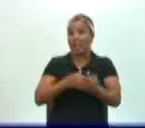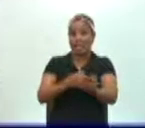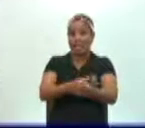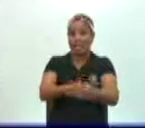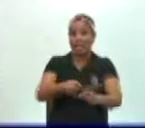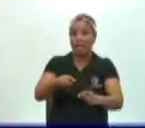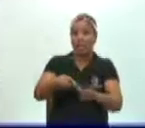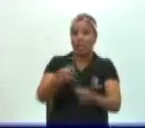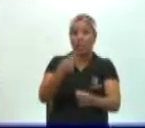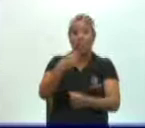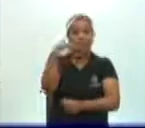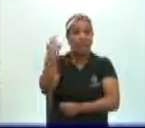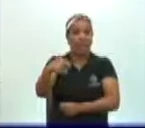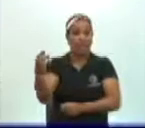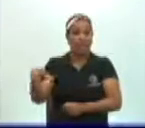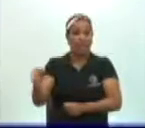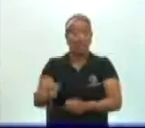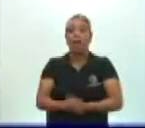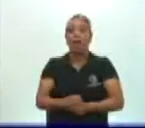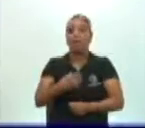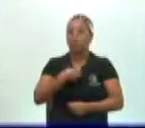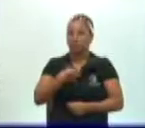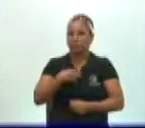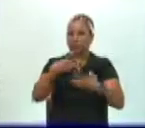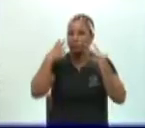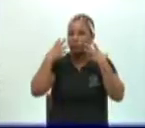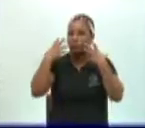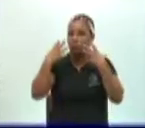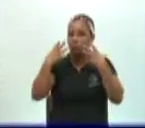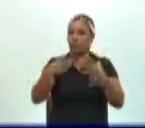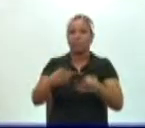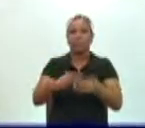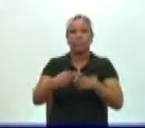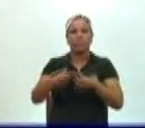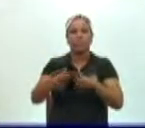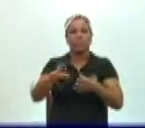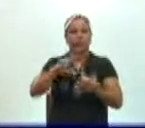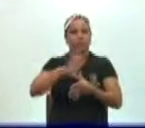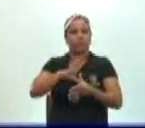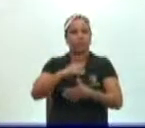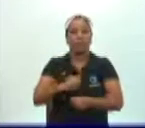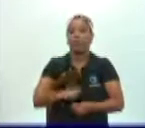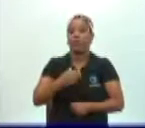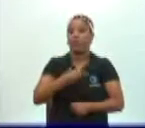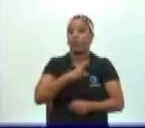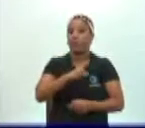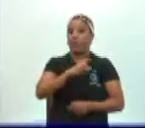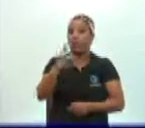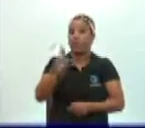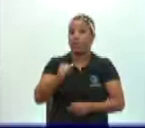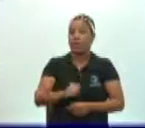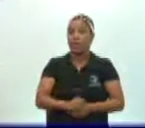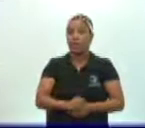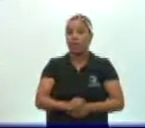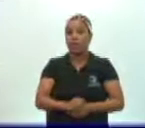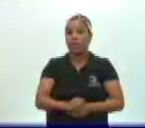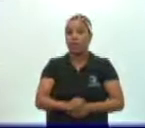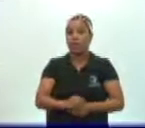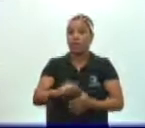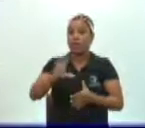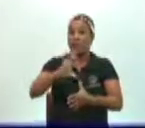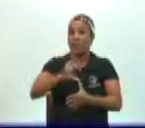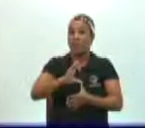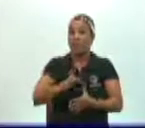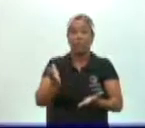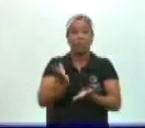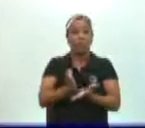valor extraordinario en la historia americana. Y nos vamos a detener también en la revolución hispanoamericana para estudiar las colonias, sobre